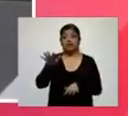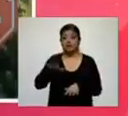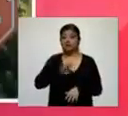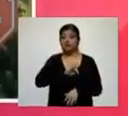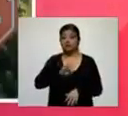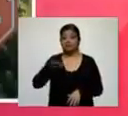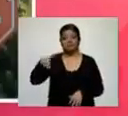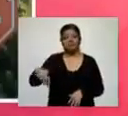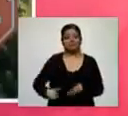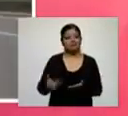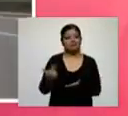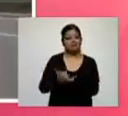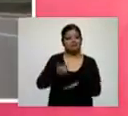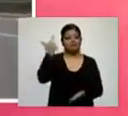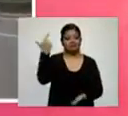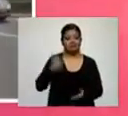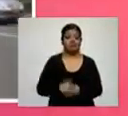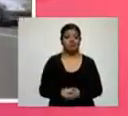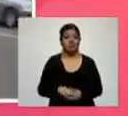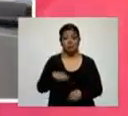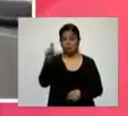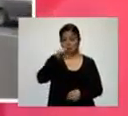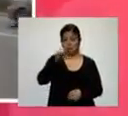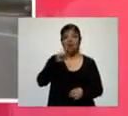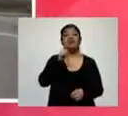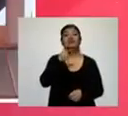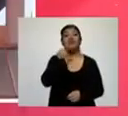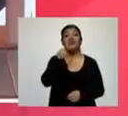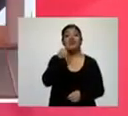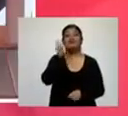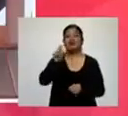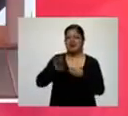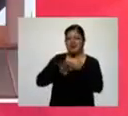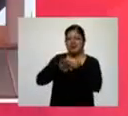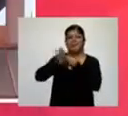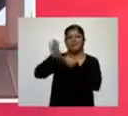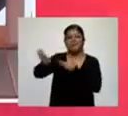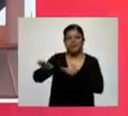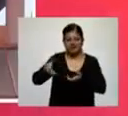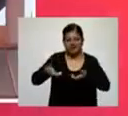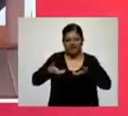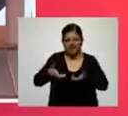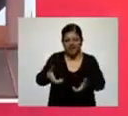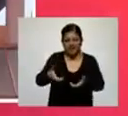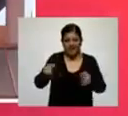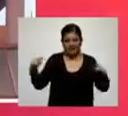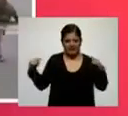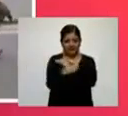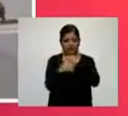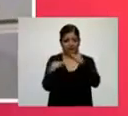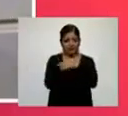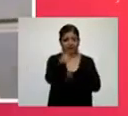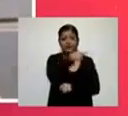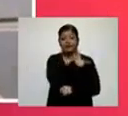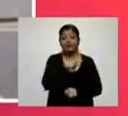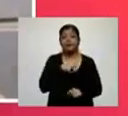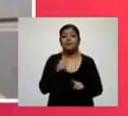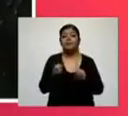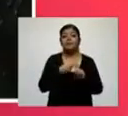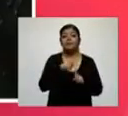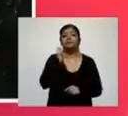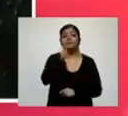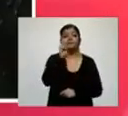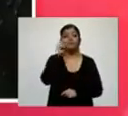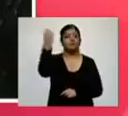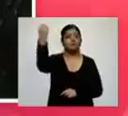fatales. Cuando se habla de prevención de accidentes en las avenidas o las calles, lo primero que se debe tener en cuenta son las señales